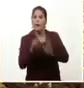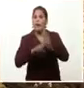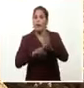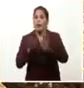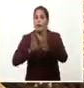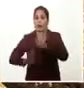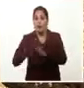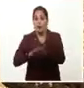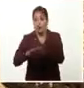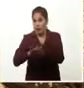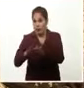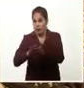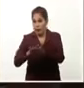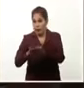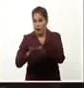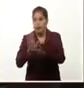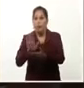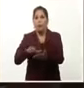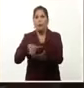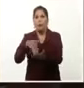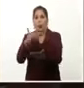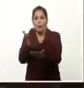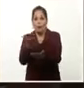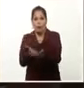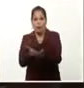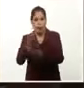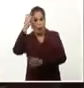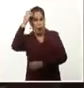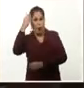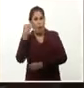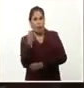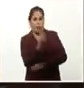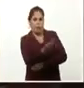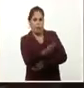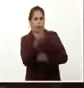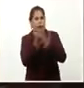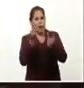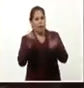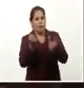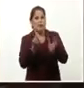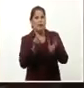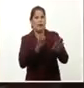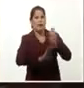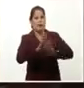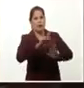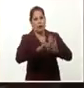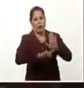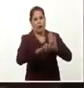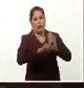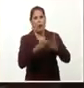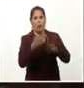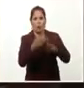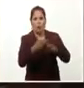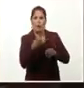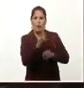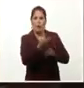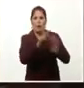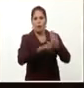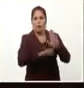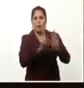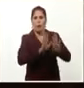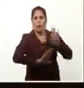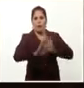defensor, se está proponiendo que el Estado garantice su defensa y le nombre un